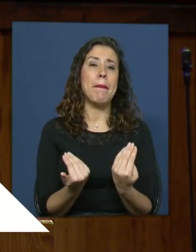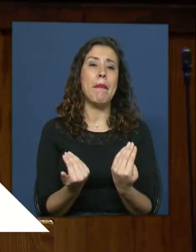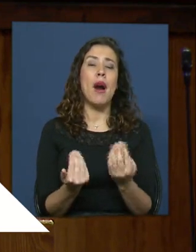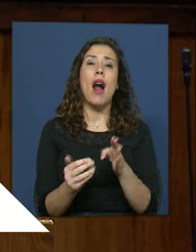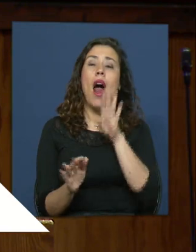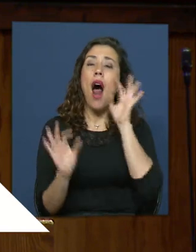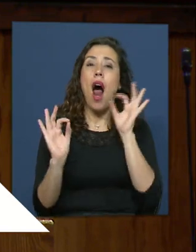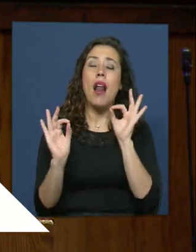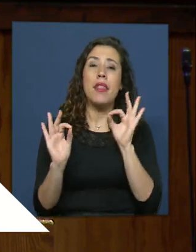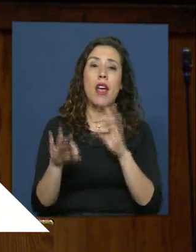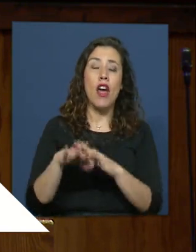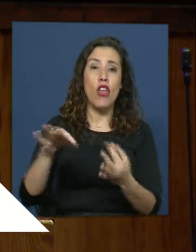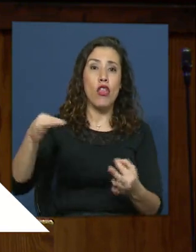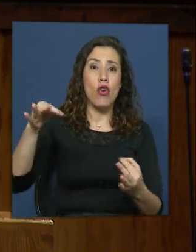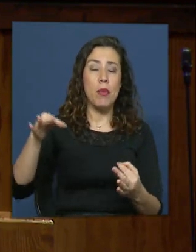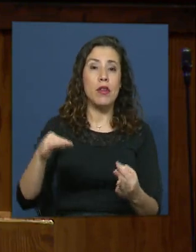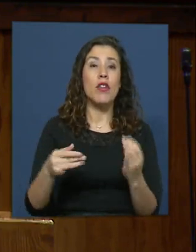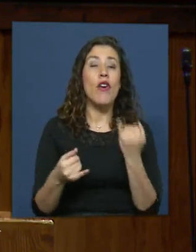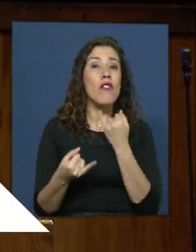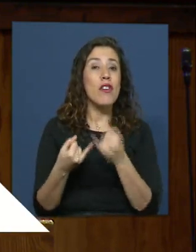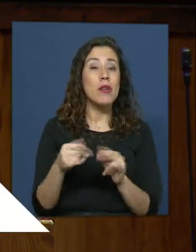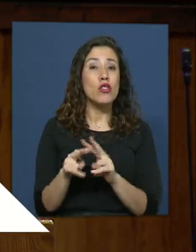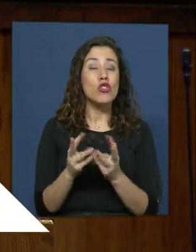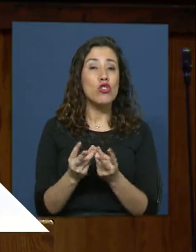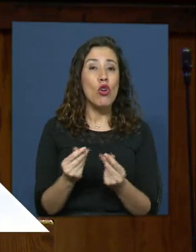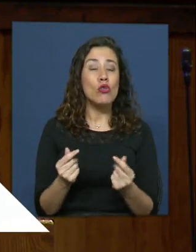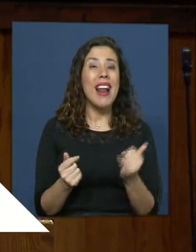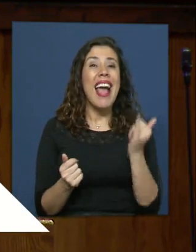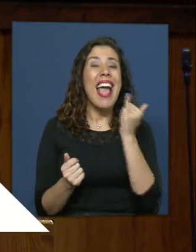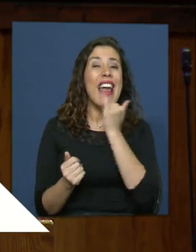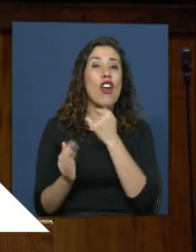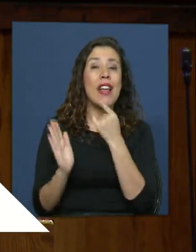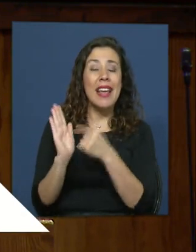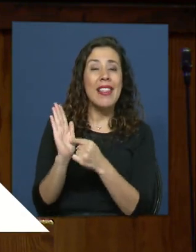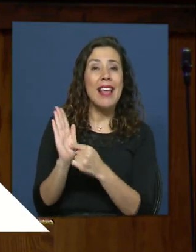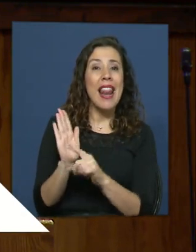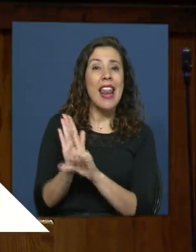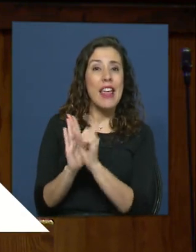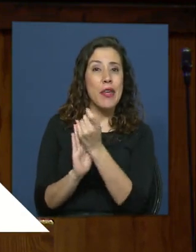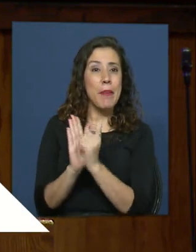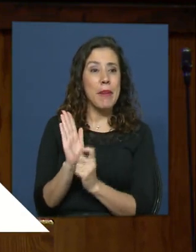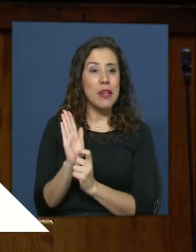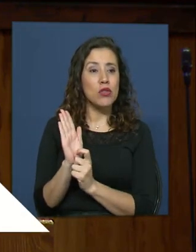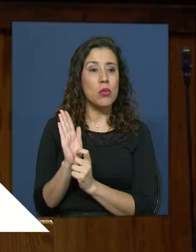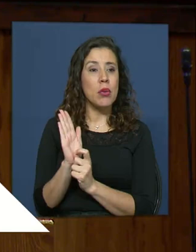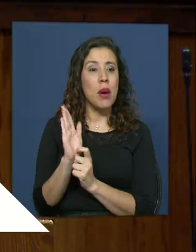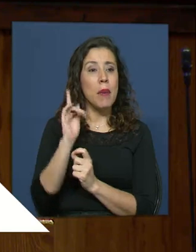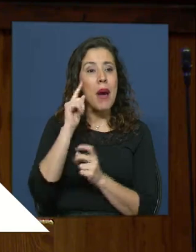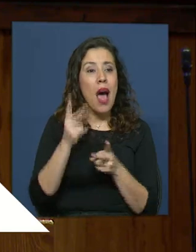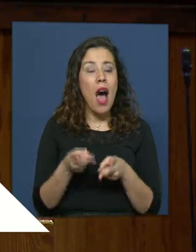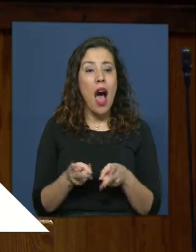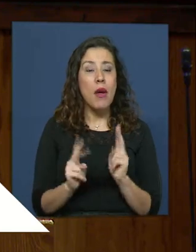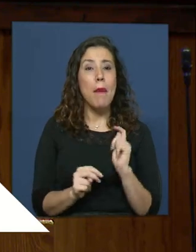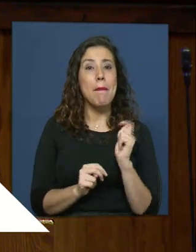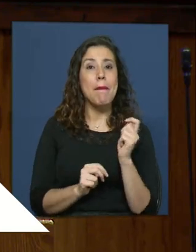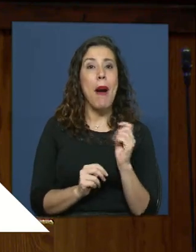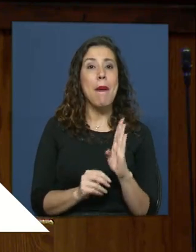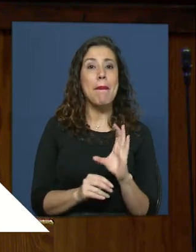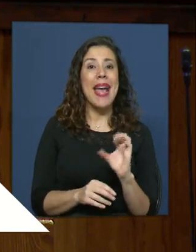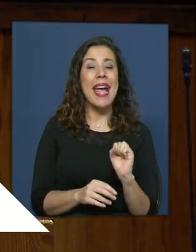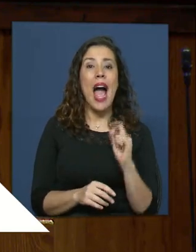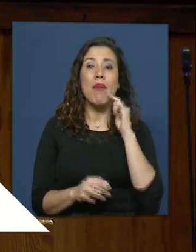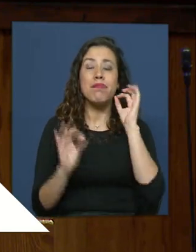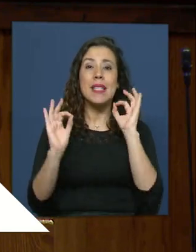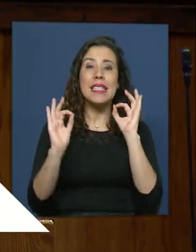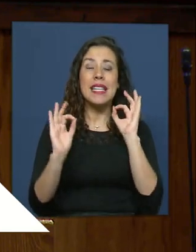regularización. Finalmente, se corrige un error de referencia en la ley de presupuesto vigente para habilitar el pago de la beca de